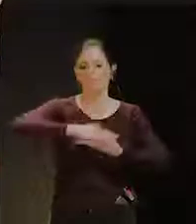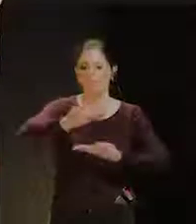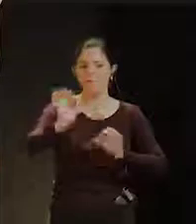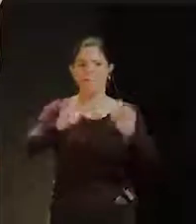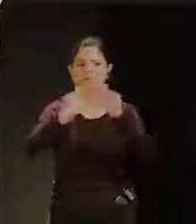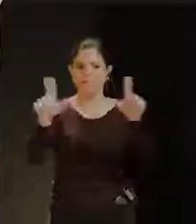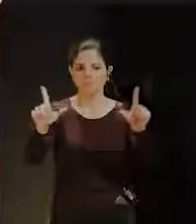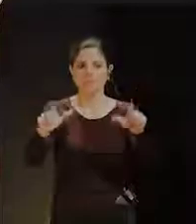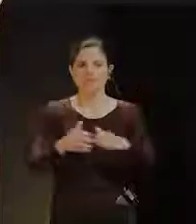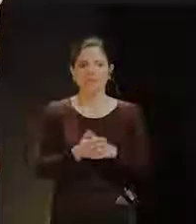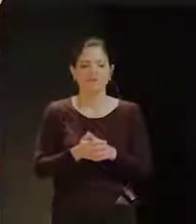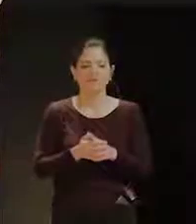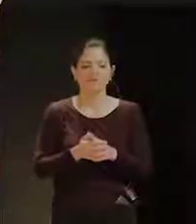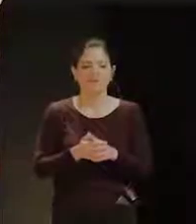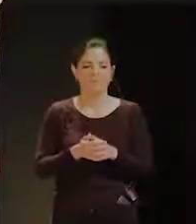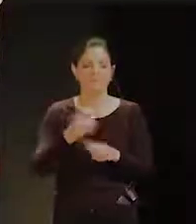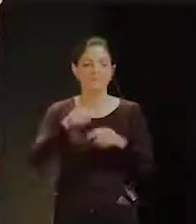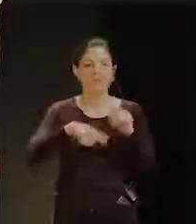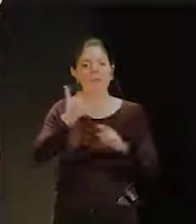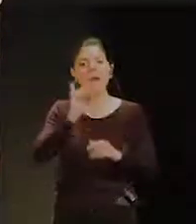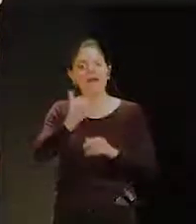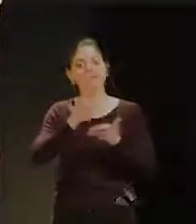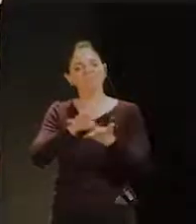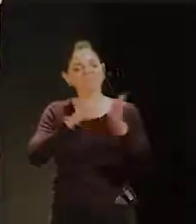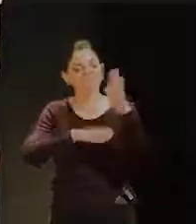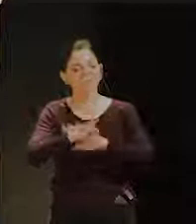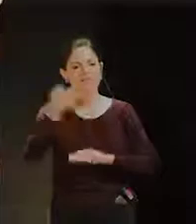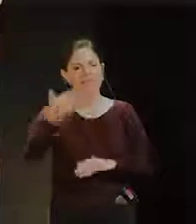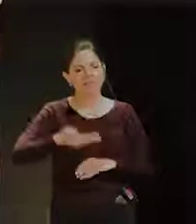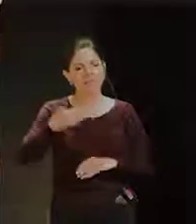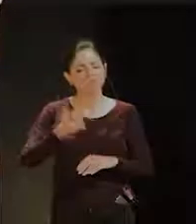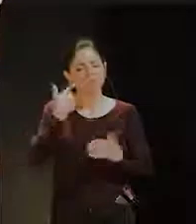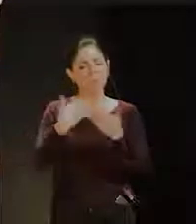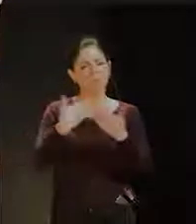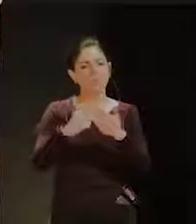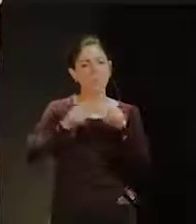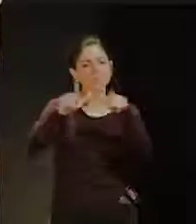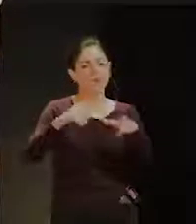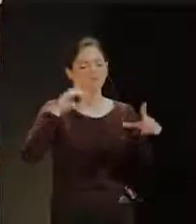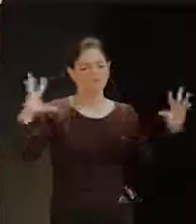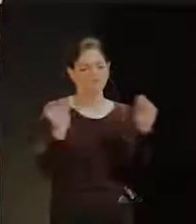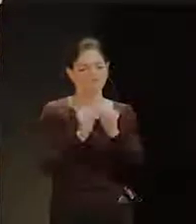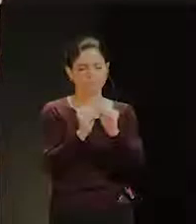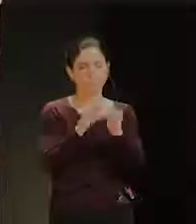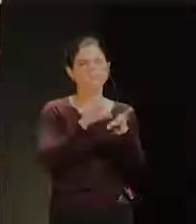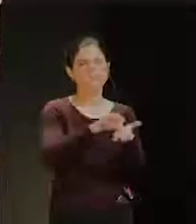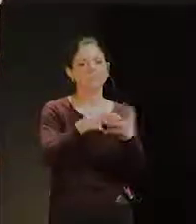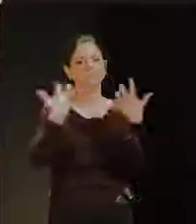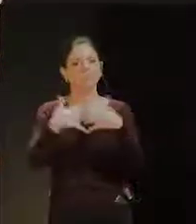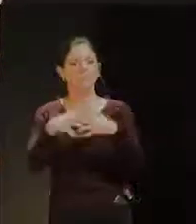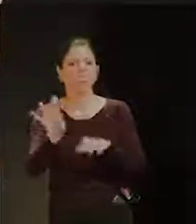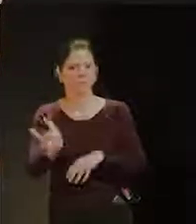o un televisor. Si hay unos servicios accesibles, es importante comprobar con la sala que está en servicio y en